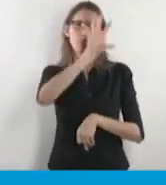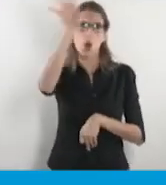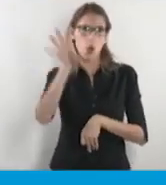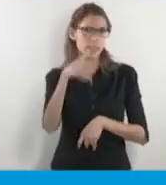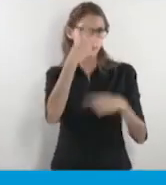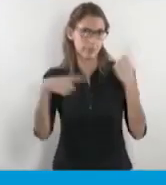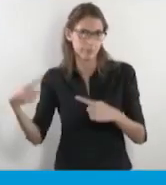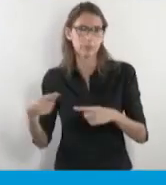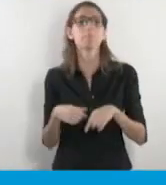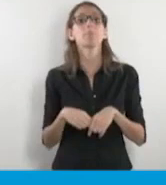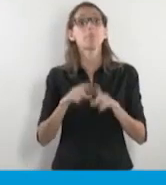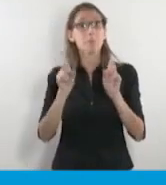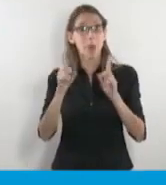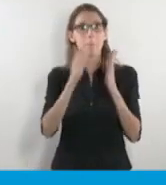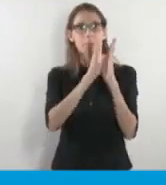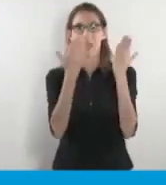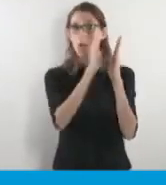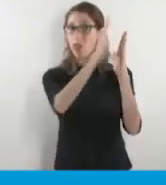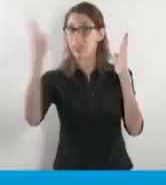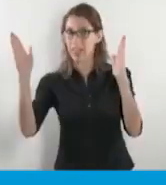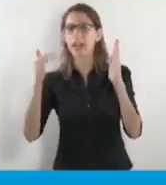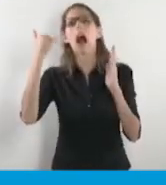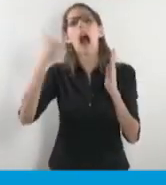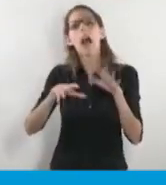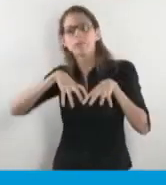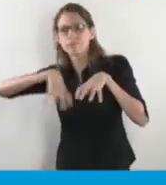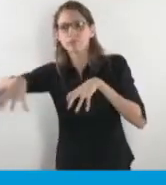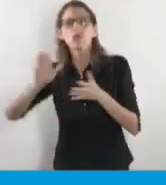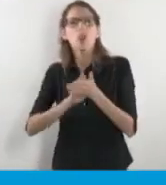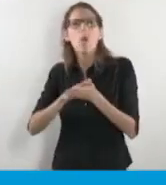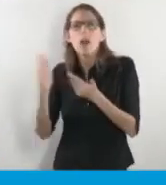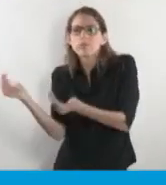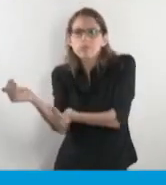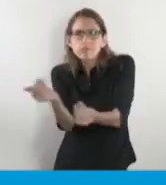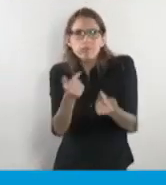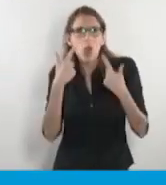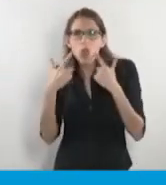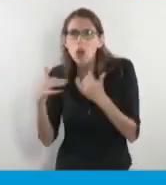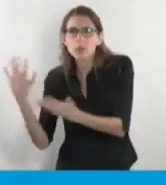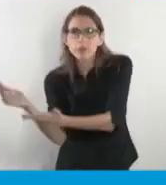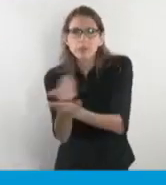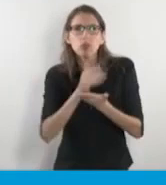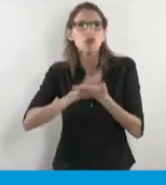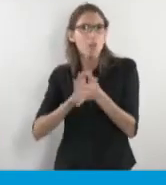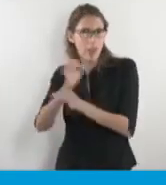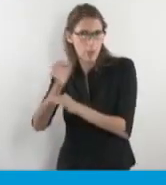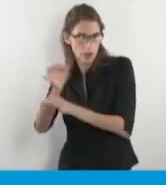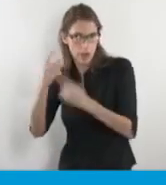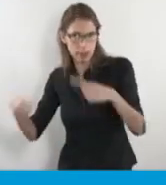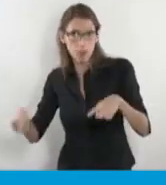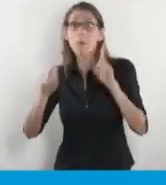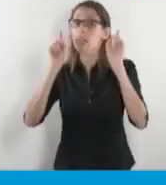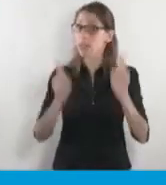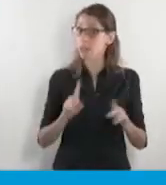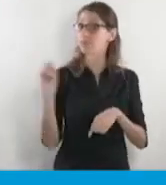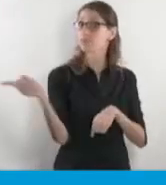mismo en la biblioteca que depende un centro de documentación especializado en información educativa y somos también nodo de